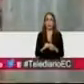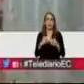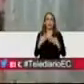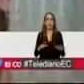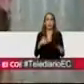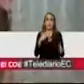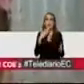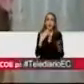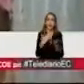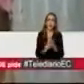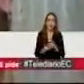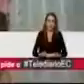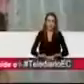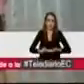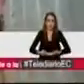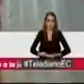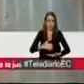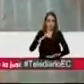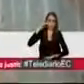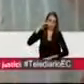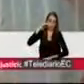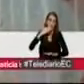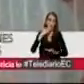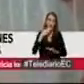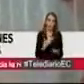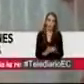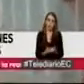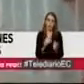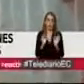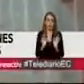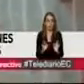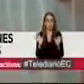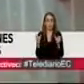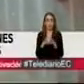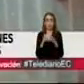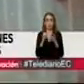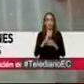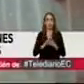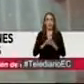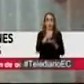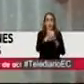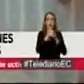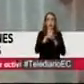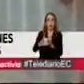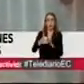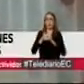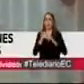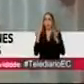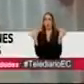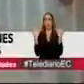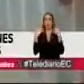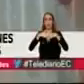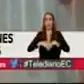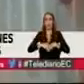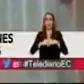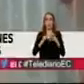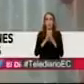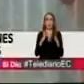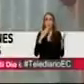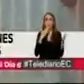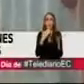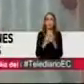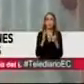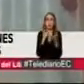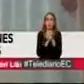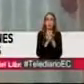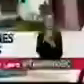es bastante, ¿no? Porque una pequeña ayuda no satisface para esta crisis que estamos. Por ejemplo, mi esposo